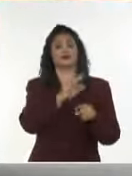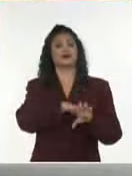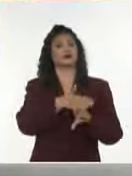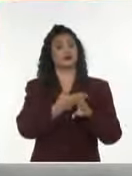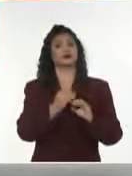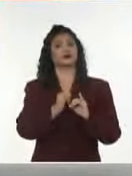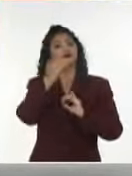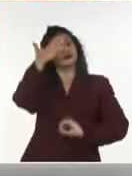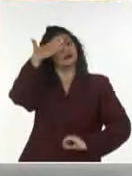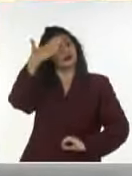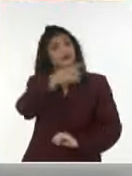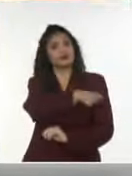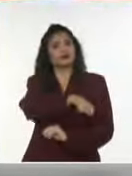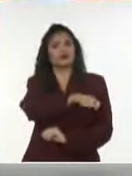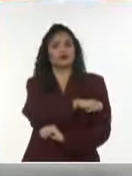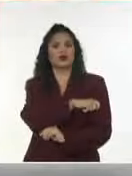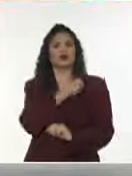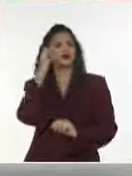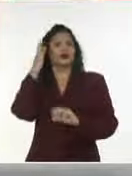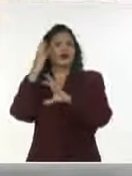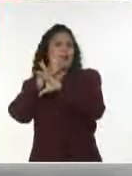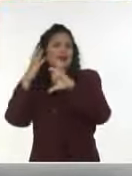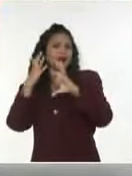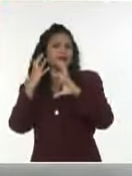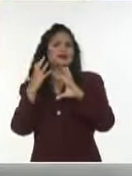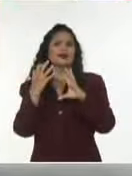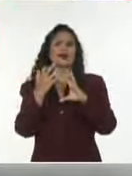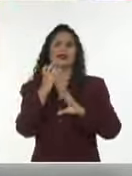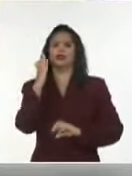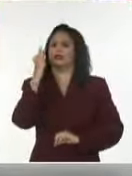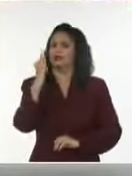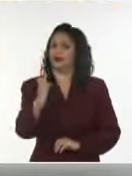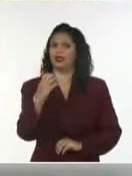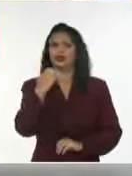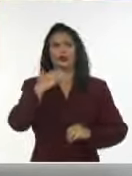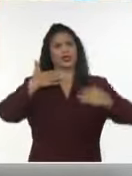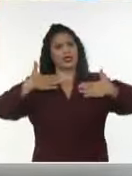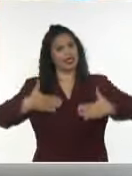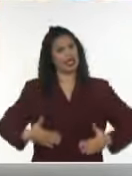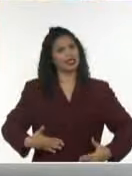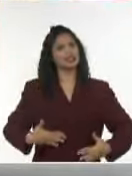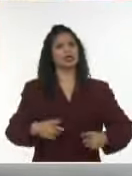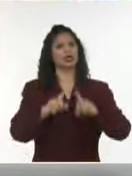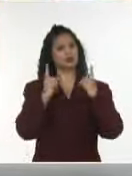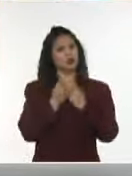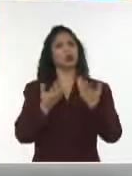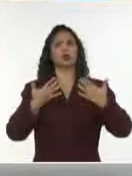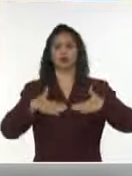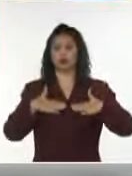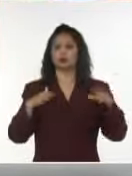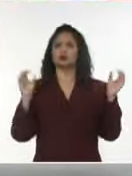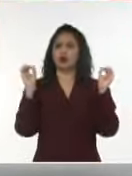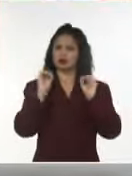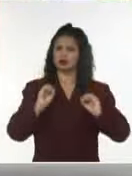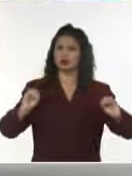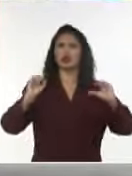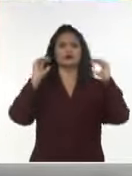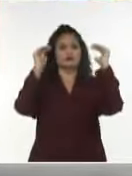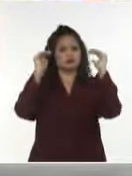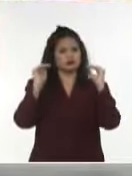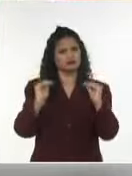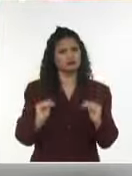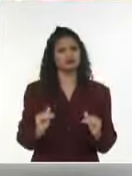su tenacidad, perseverancia y su conciencia. También el Poder Electoral, a la Fuerza Armada Nacional Bolivariana, a los